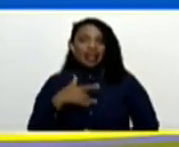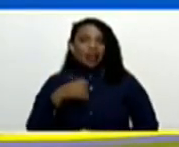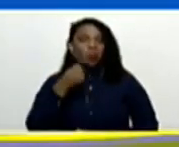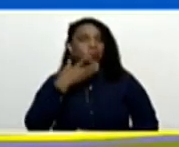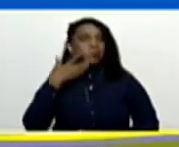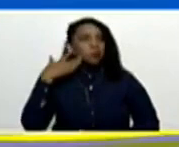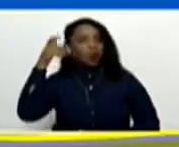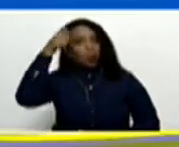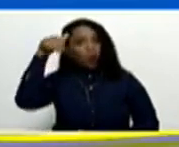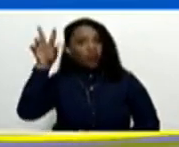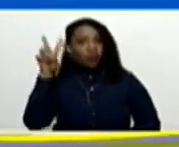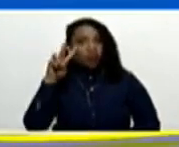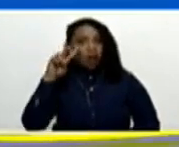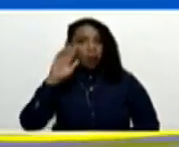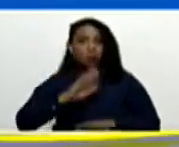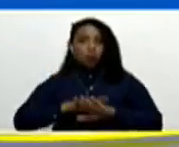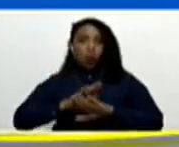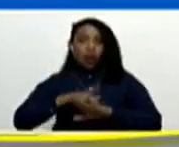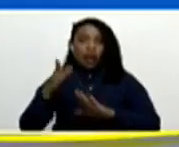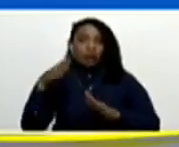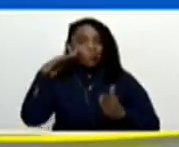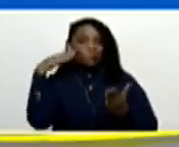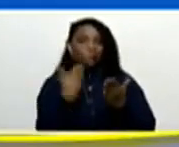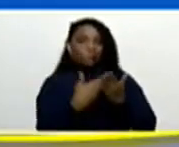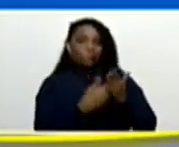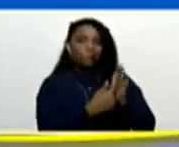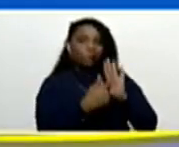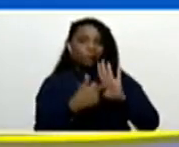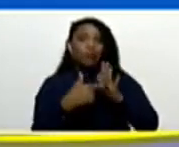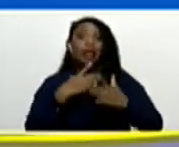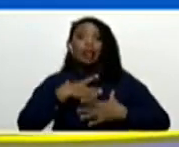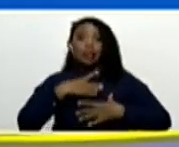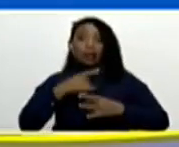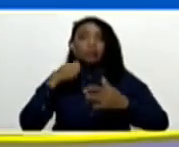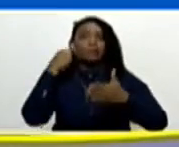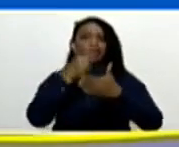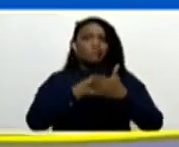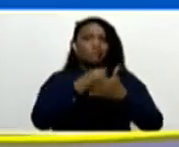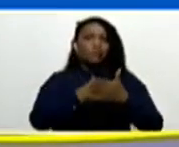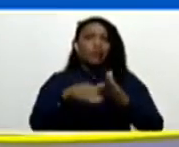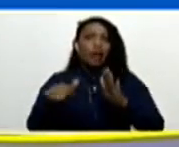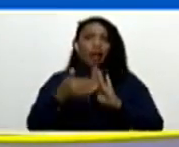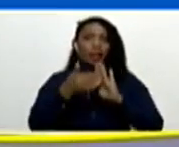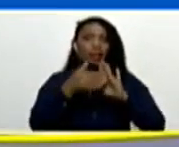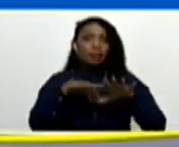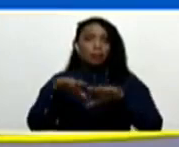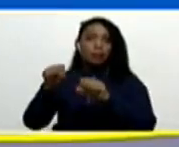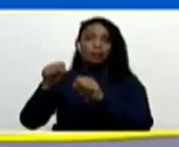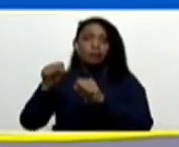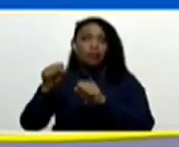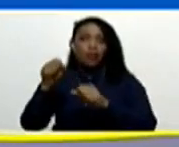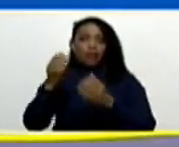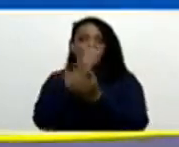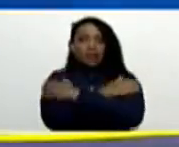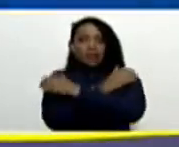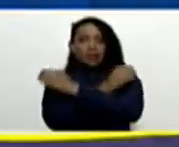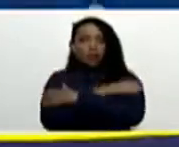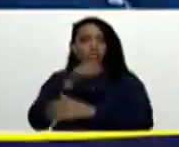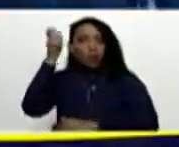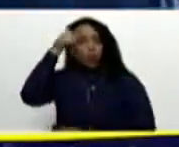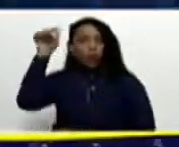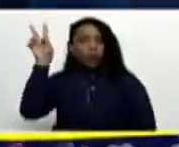venezolano que ha demostrado interés y consecuencia en la lucha ante el imperialismo. Felicidades al pueblo venezolano.